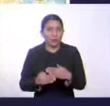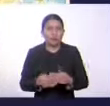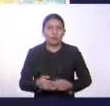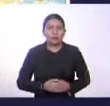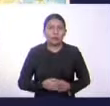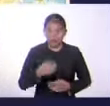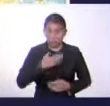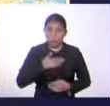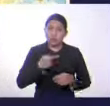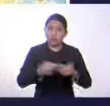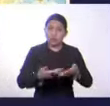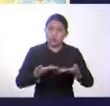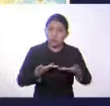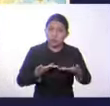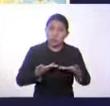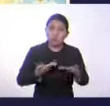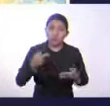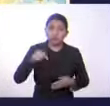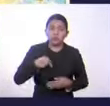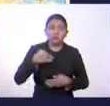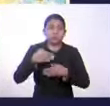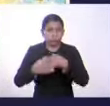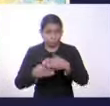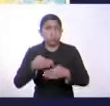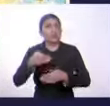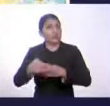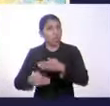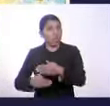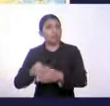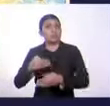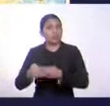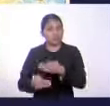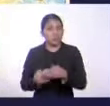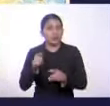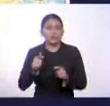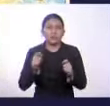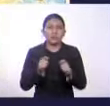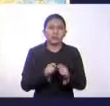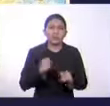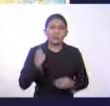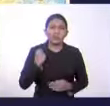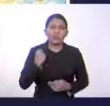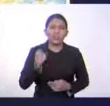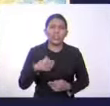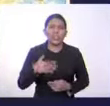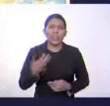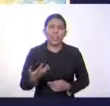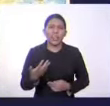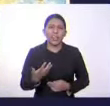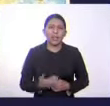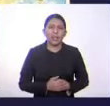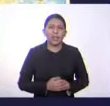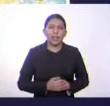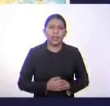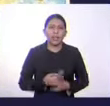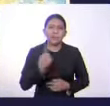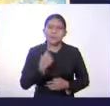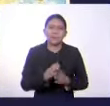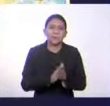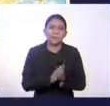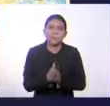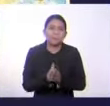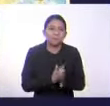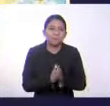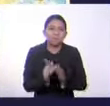los derechos están estos mecanismos y estos procedimientos. Y el punto importante aquí es lo siguiente. Piensen ustedes,